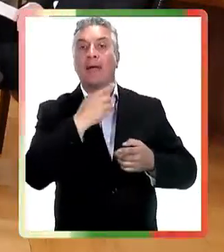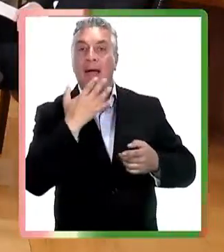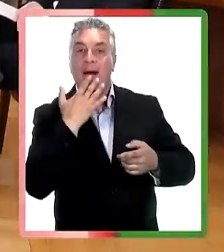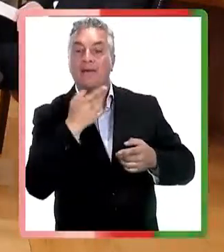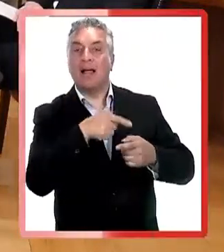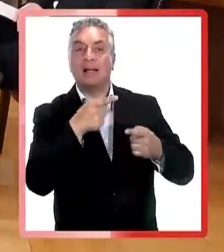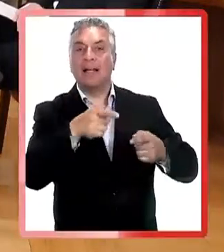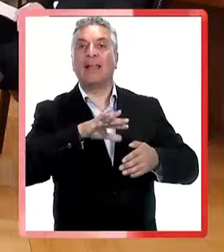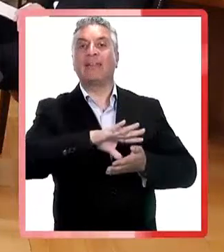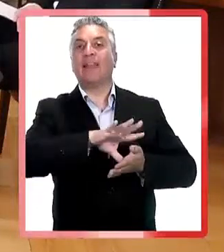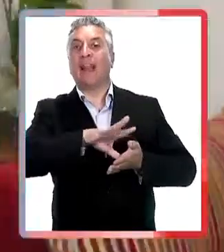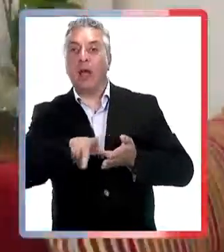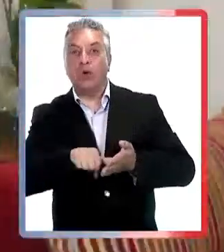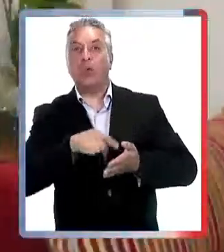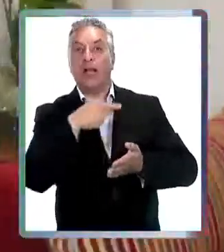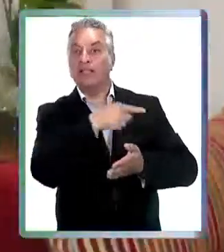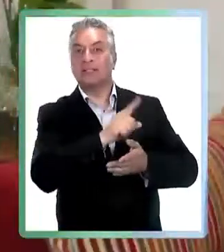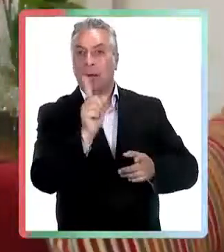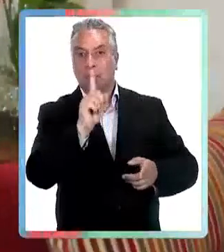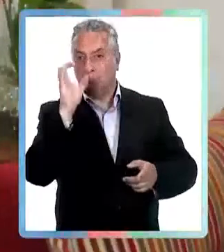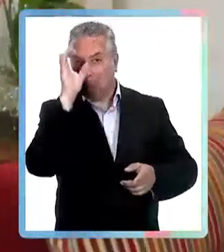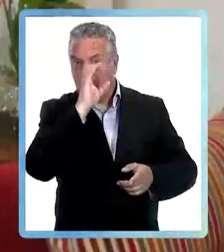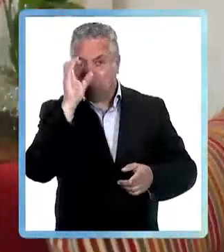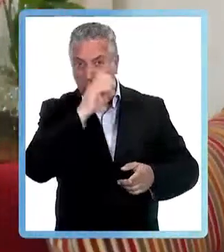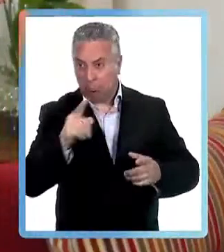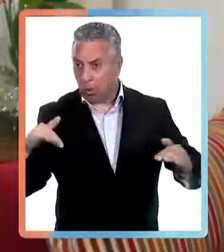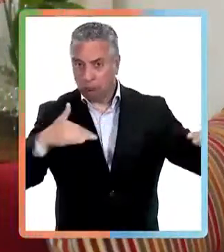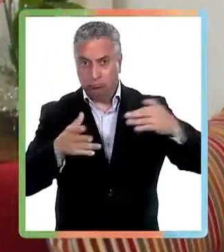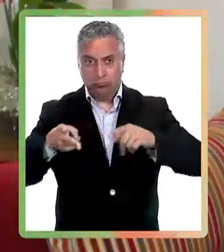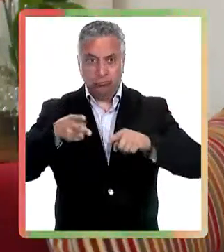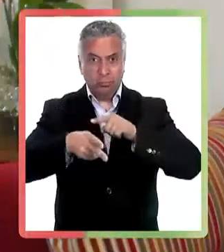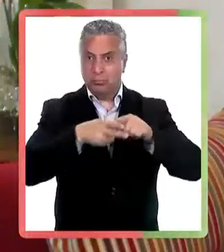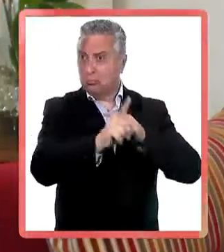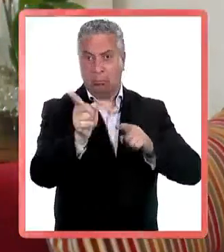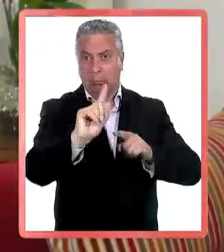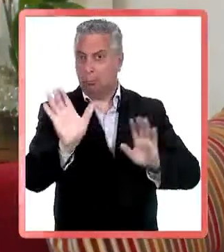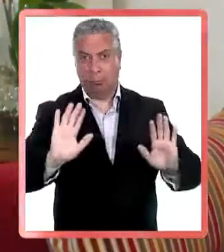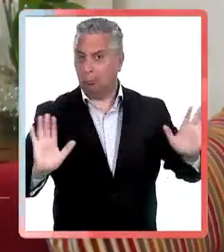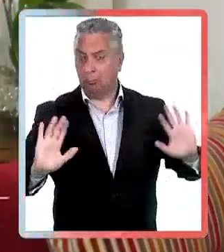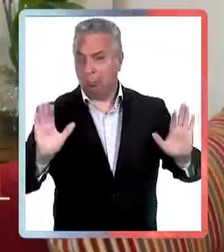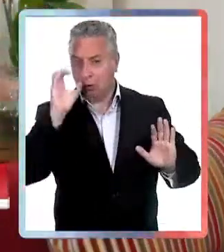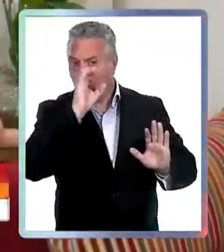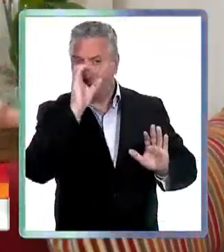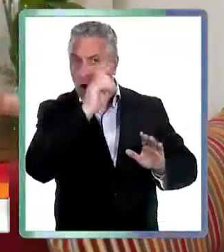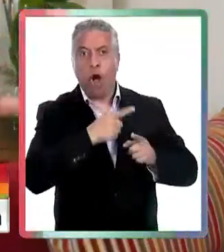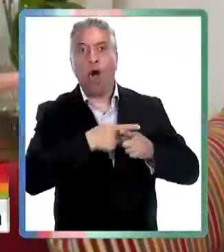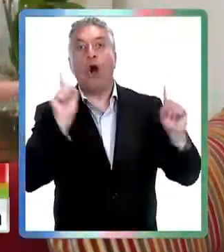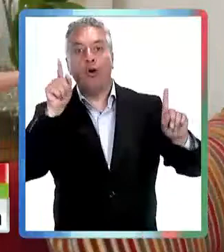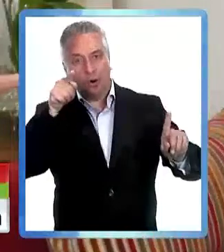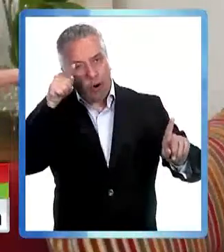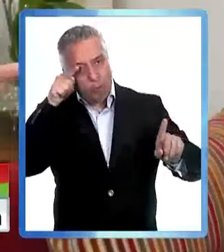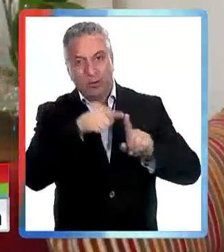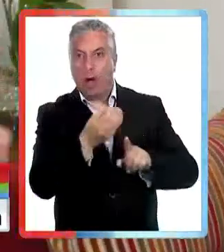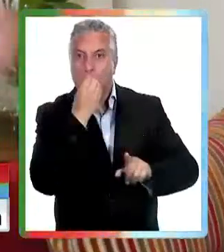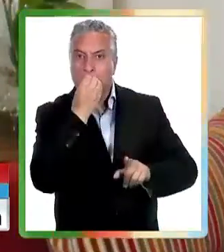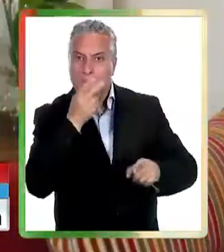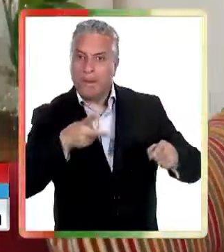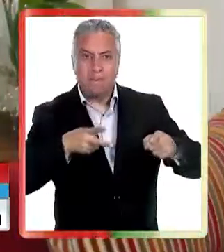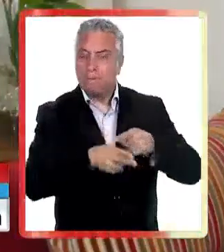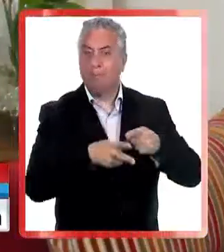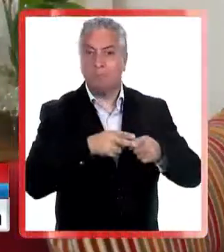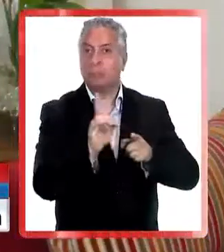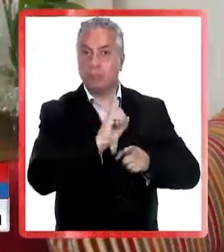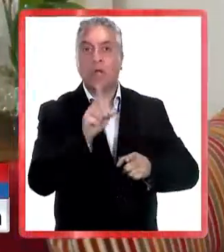delincuencia pura y dura que no busca dejar sin servicios básicos a la población, no busca dejarlos sin alimentos, sino